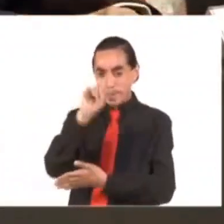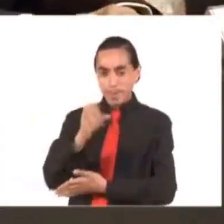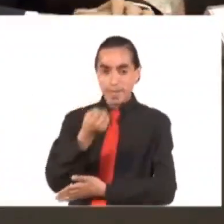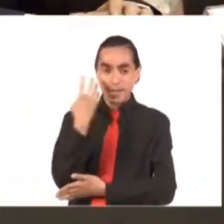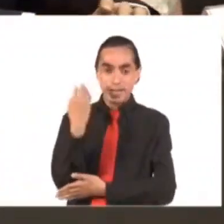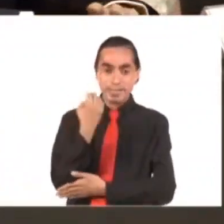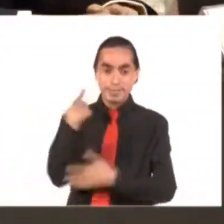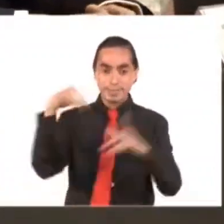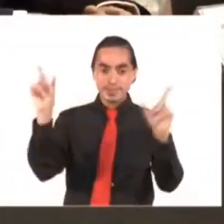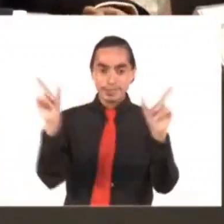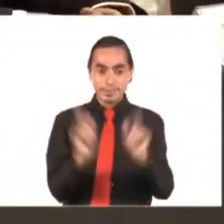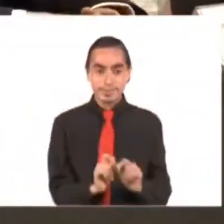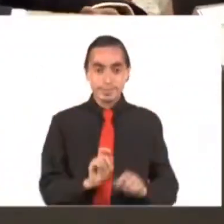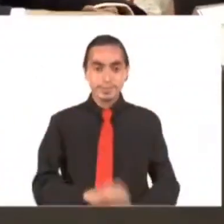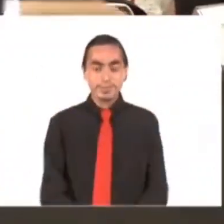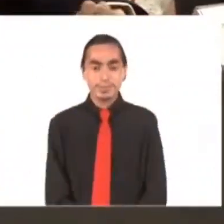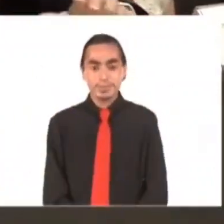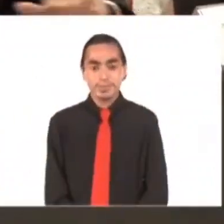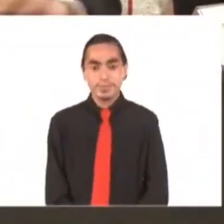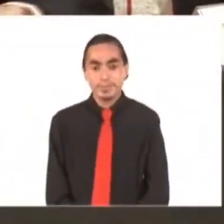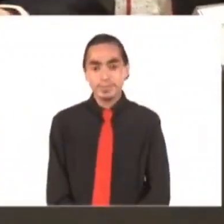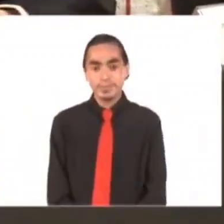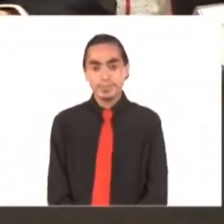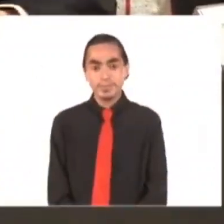clausura de la sesión.